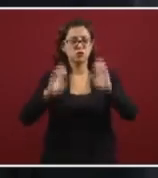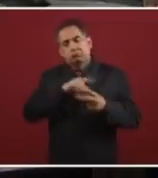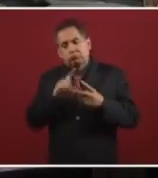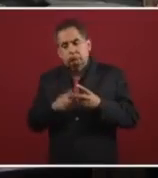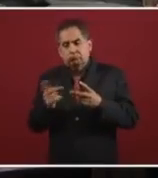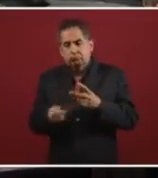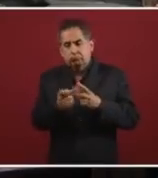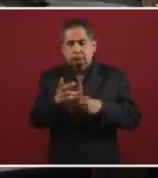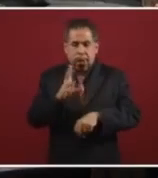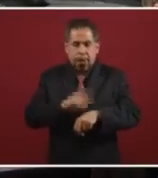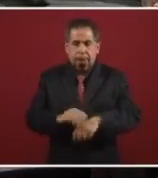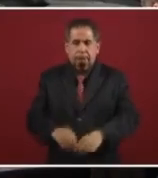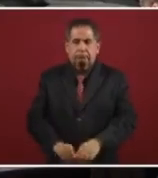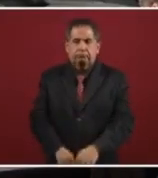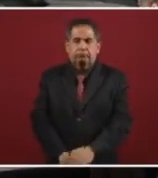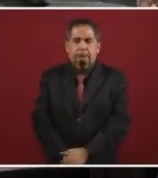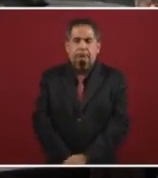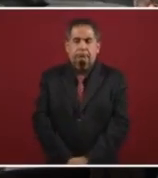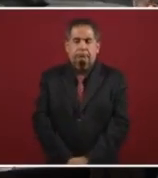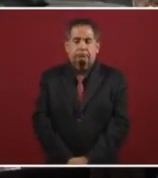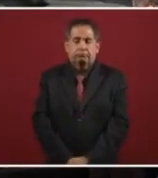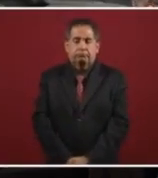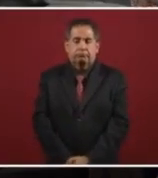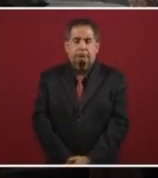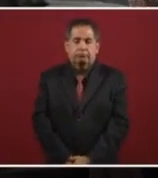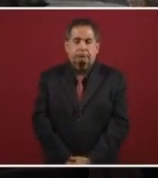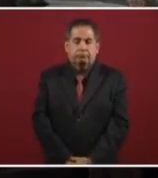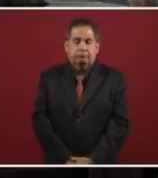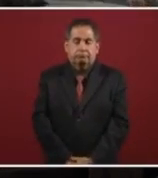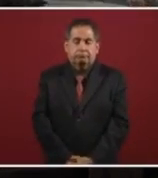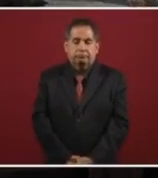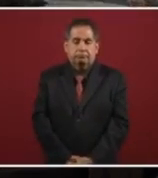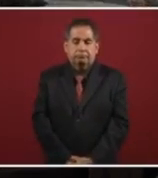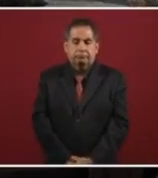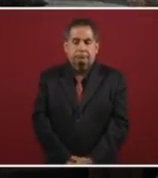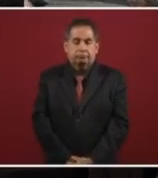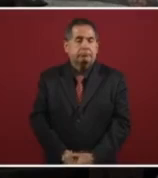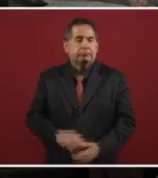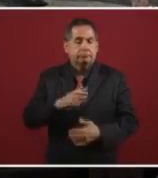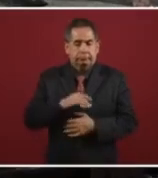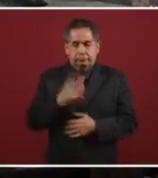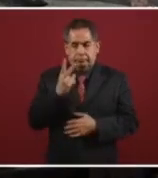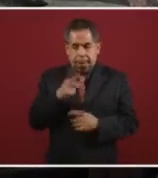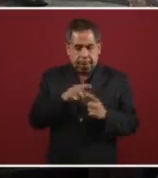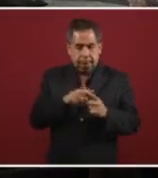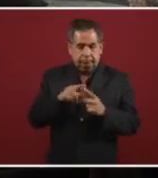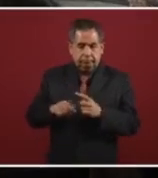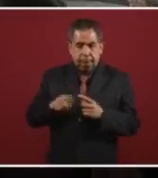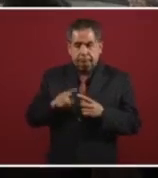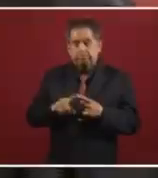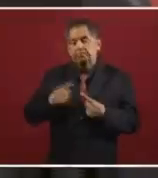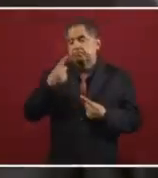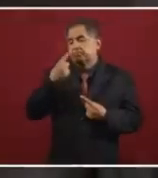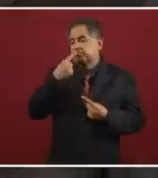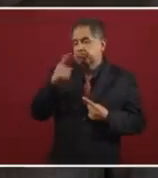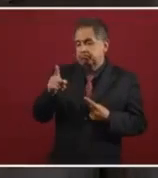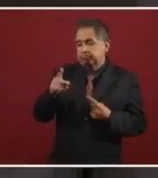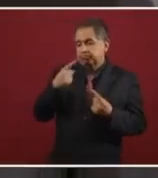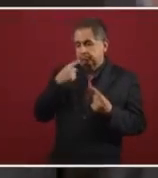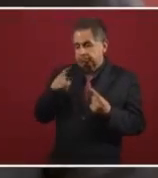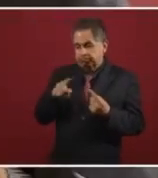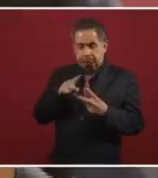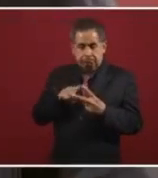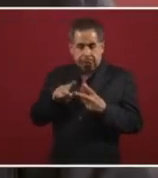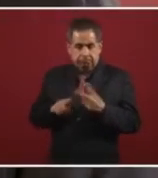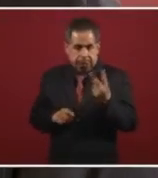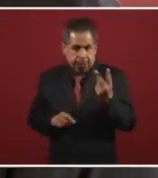hotelera. En otros temas, el presidente se negó a que se haya congelado cuentas al secretario general del Sindicato de Trabajadores Petroleros,